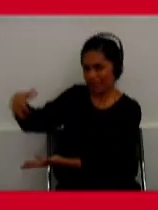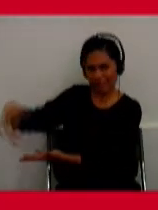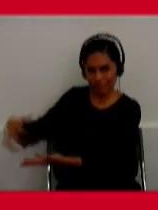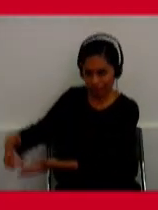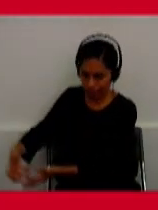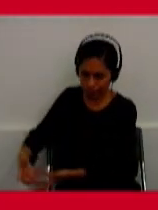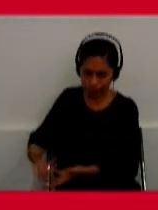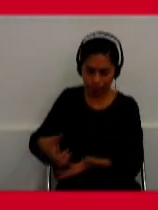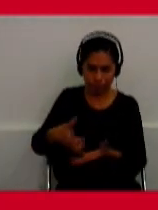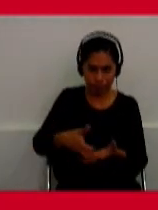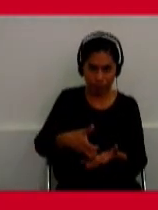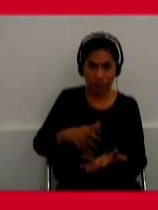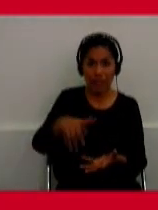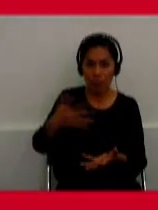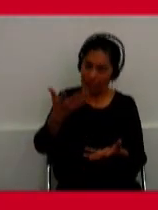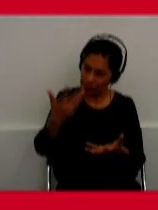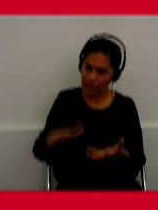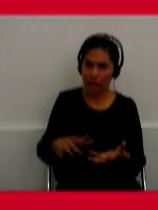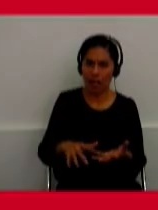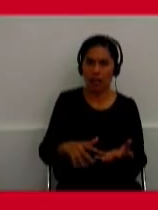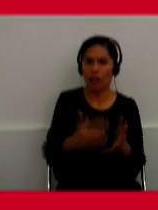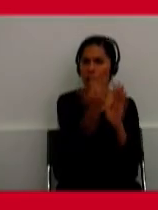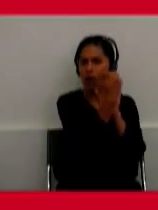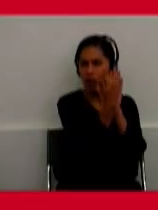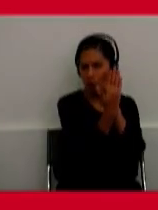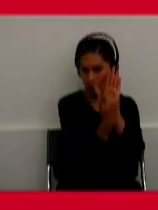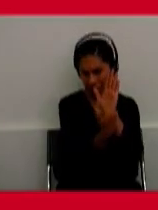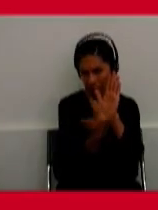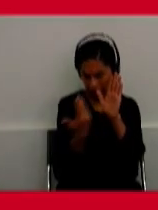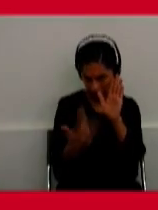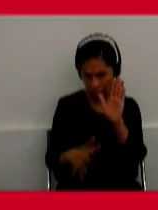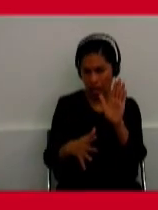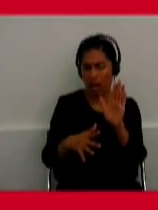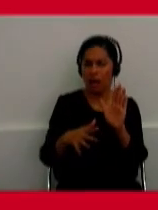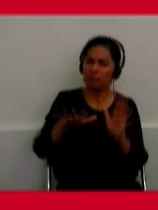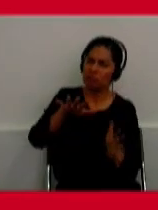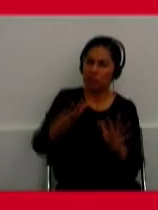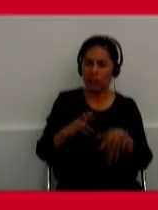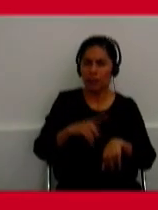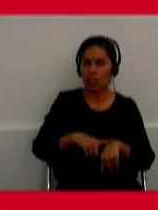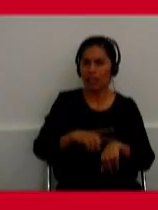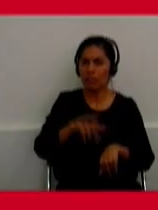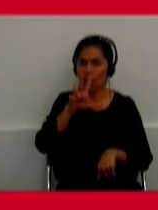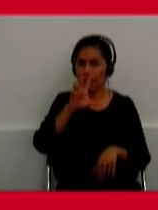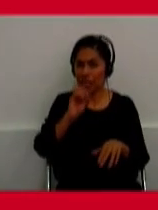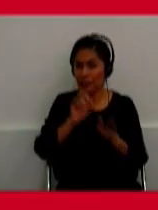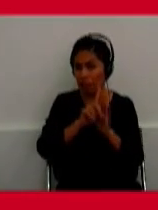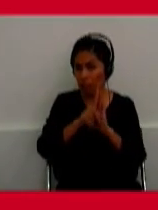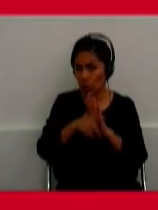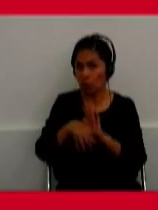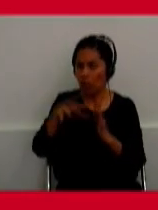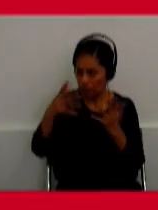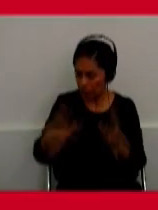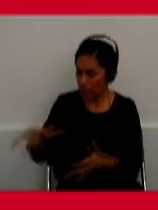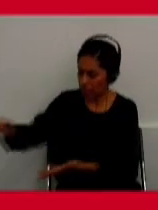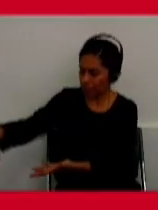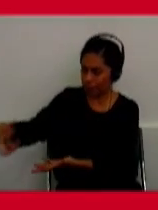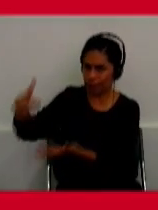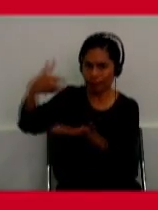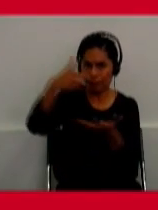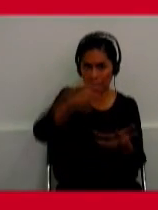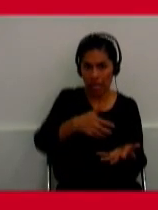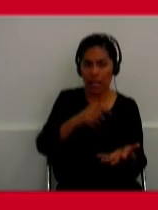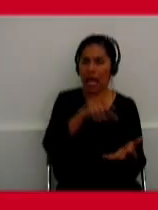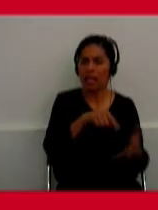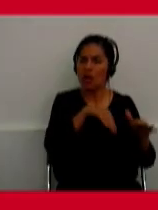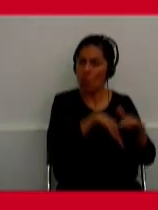¿No? Hay un protocolo específico para eso, ¿no? Se tiene que tomar muestras cada media hora, cada hora y hacer un compósito de 2 o 3 días para